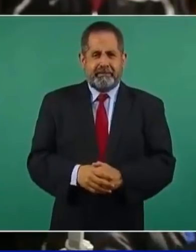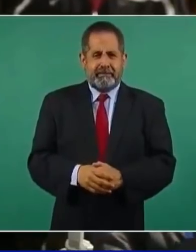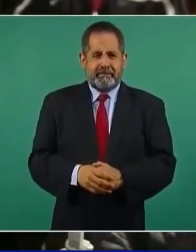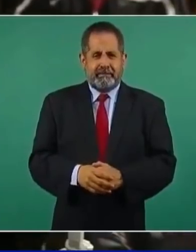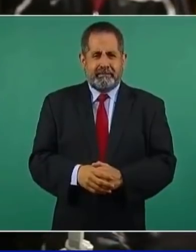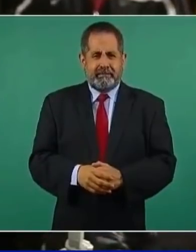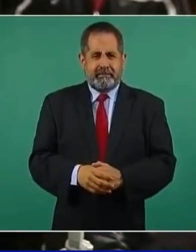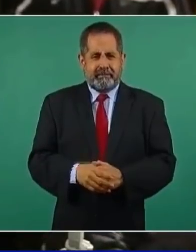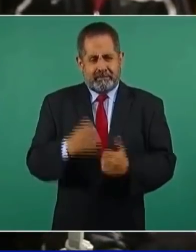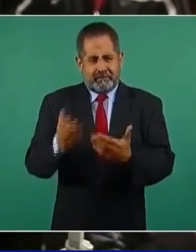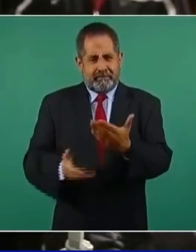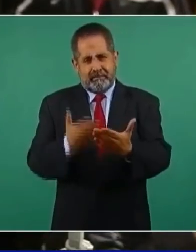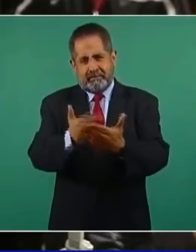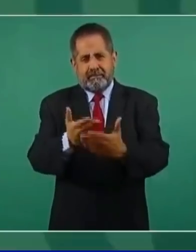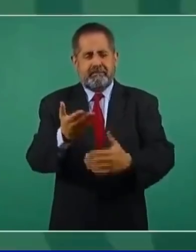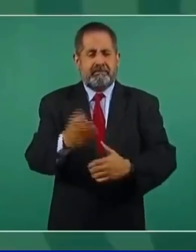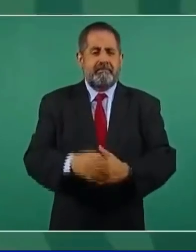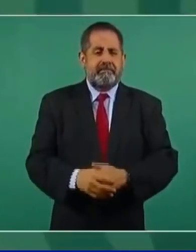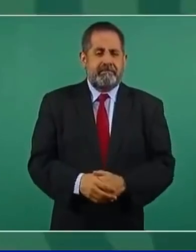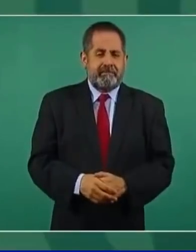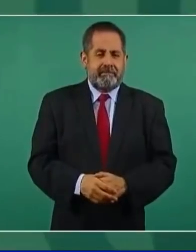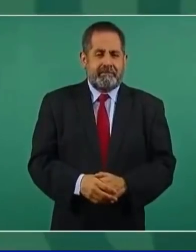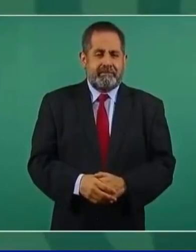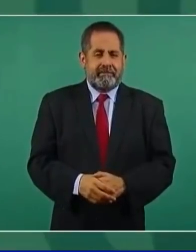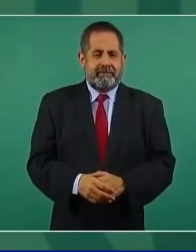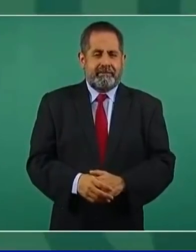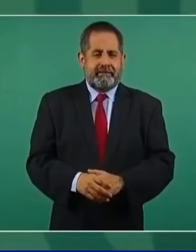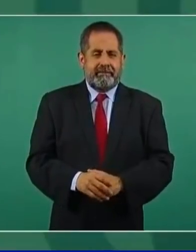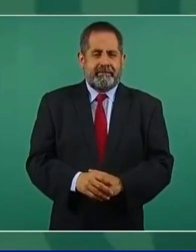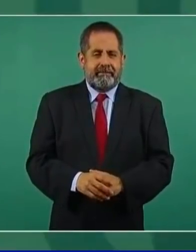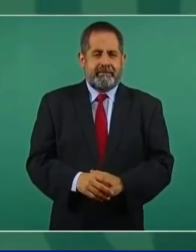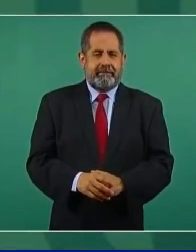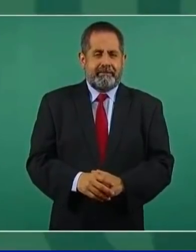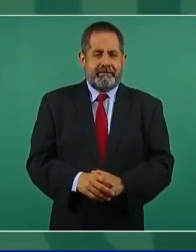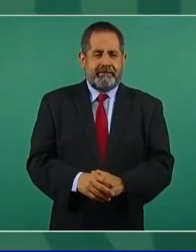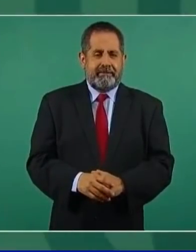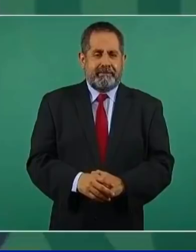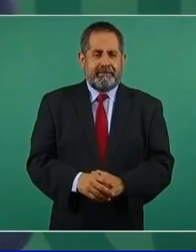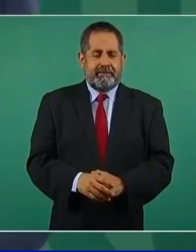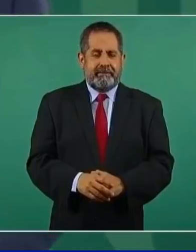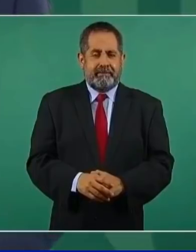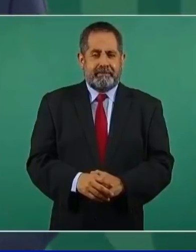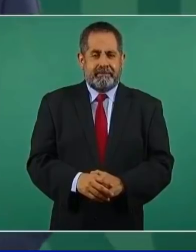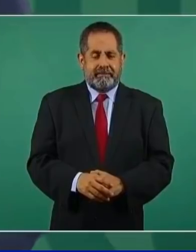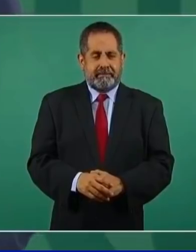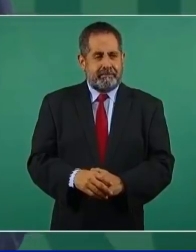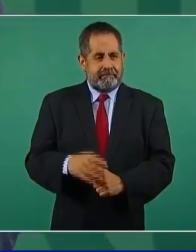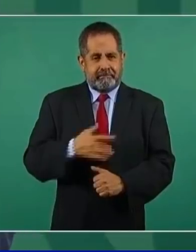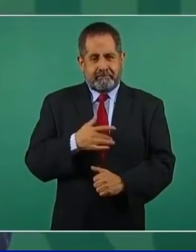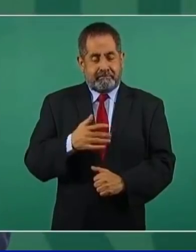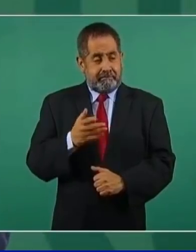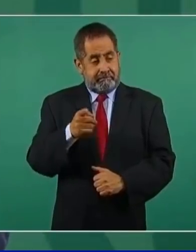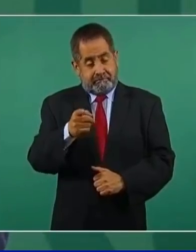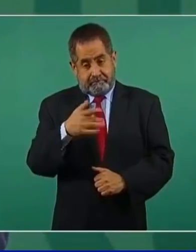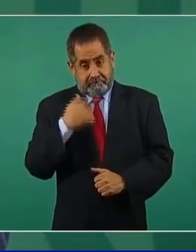Es una propuesta. Sí. Pues si te parece,